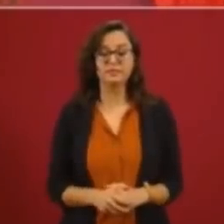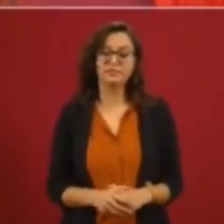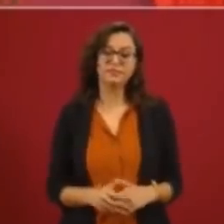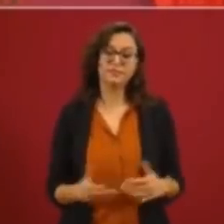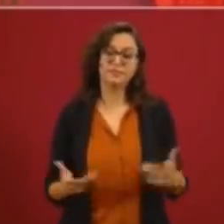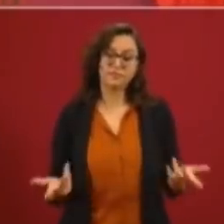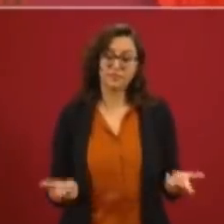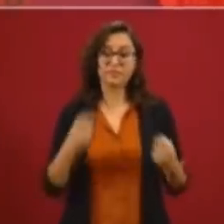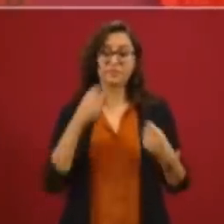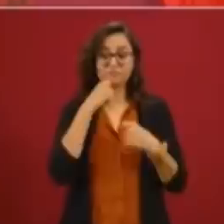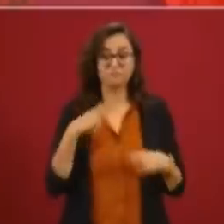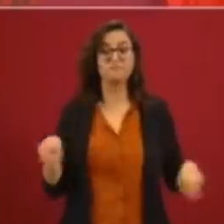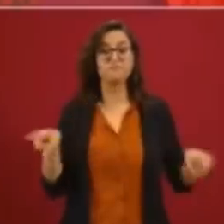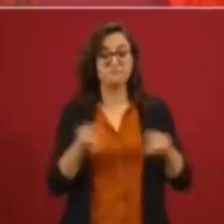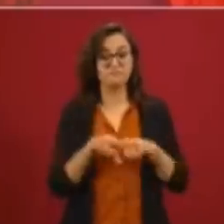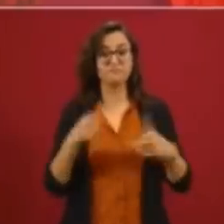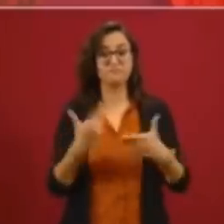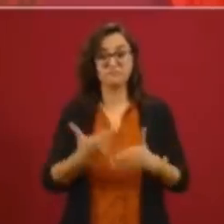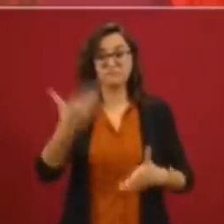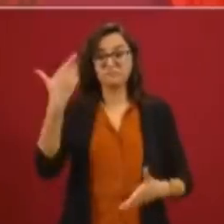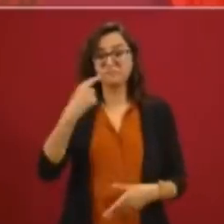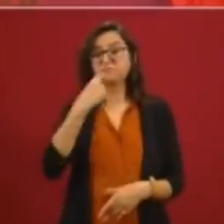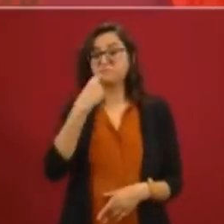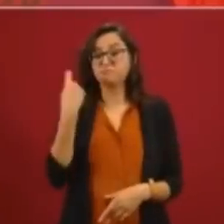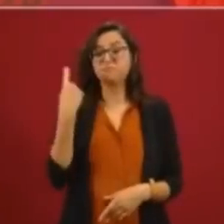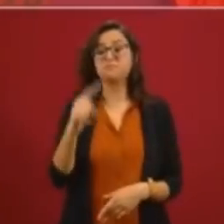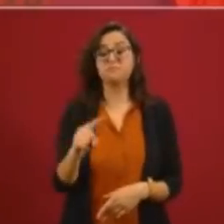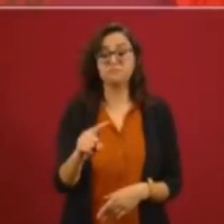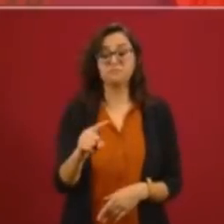como denunciamos también